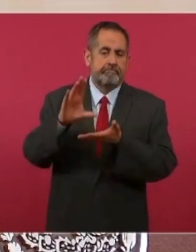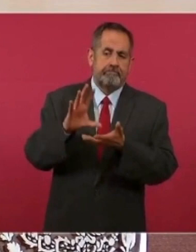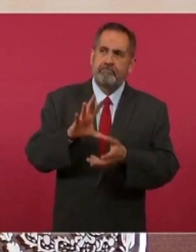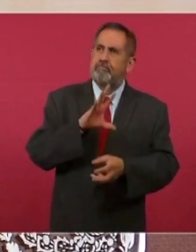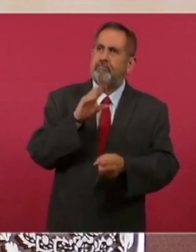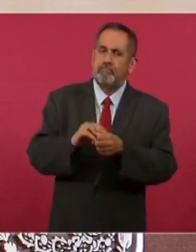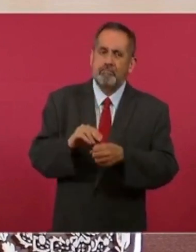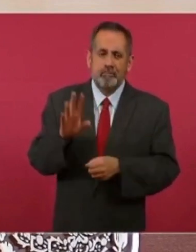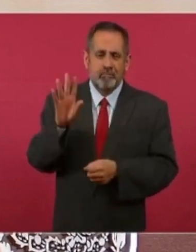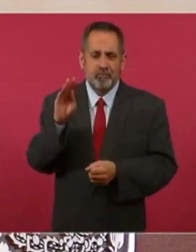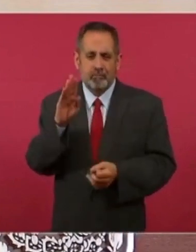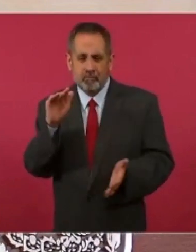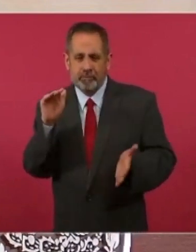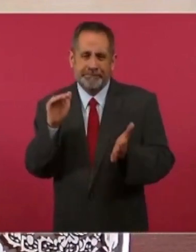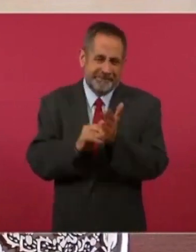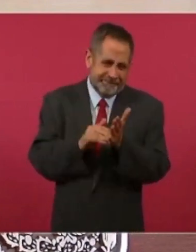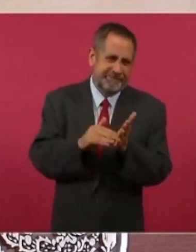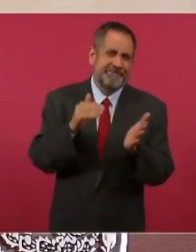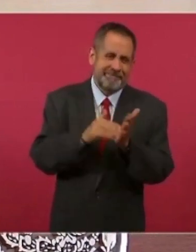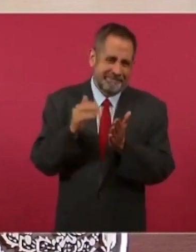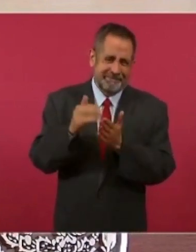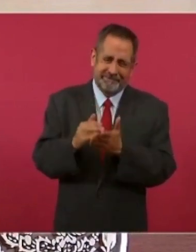costar 90 mil.